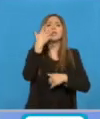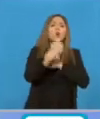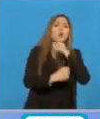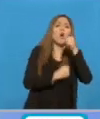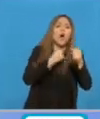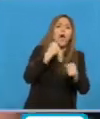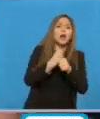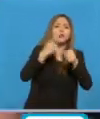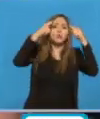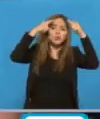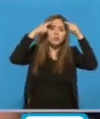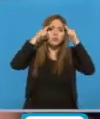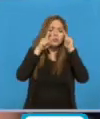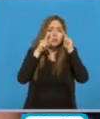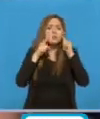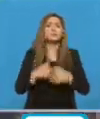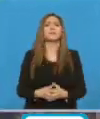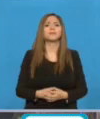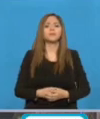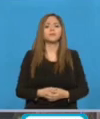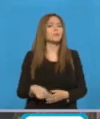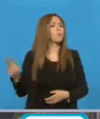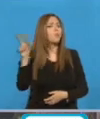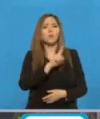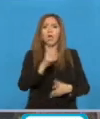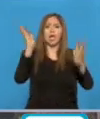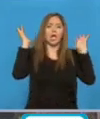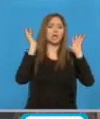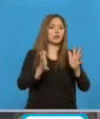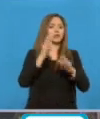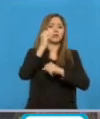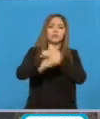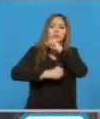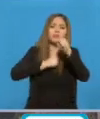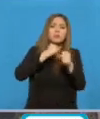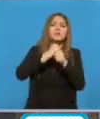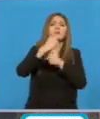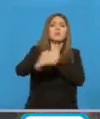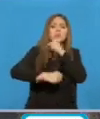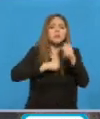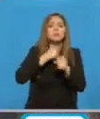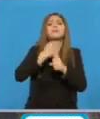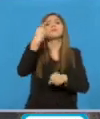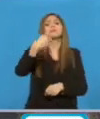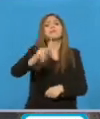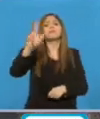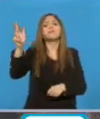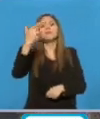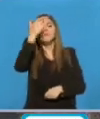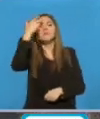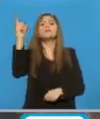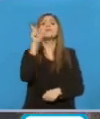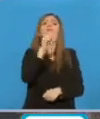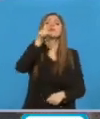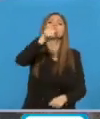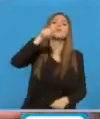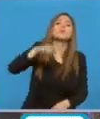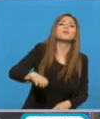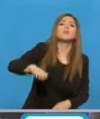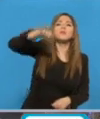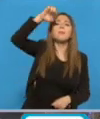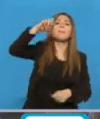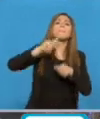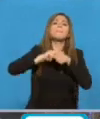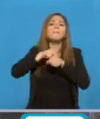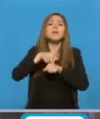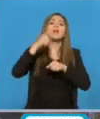volvió a su lugar, a donde No, estaba? en realidad Se el queda. procedimiento es totalmente permanente. Obviamente, conforme vamos avanzando en la edad y todos los